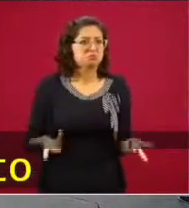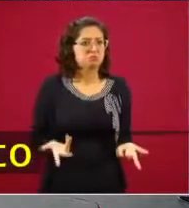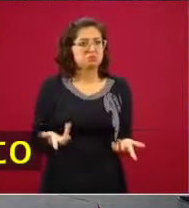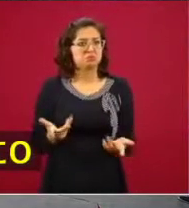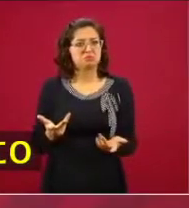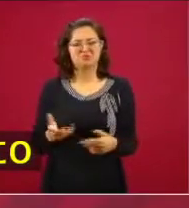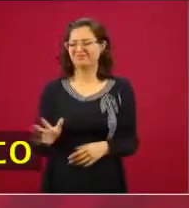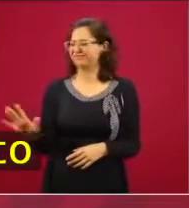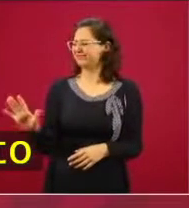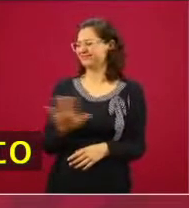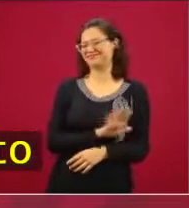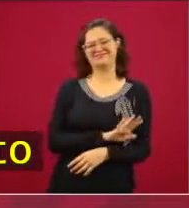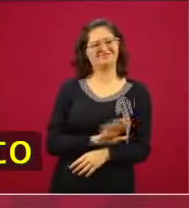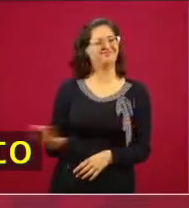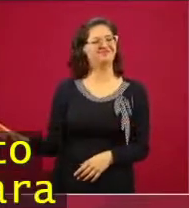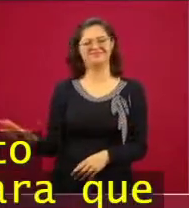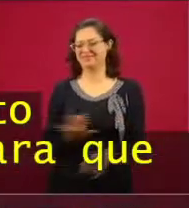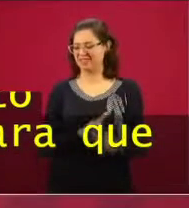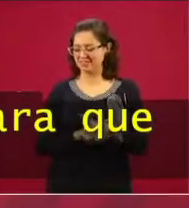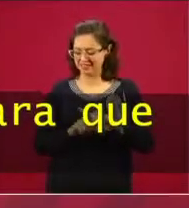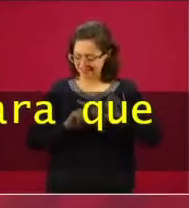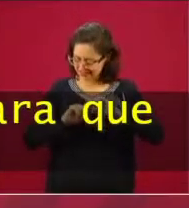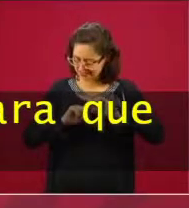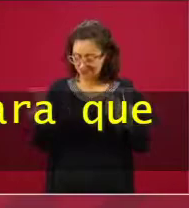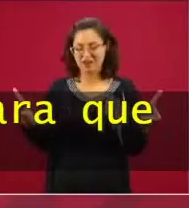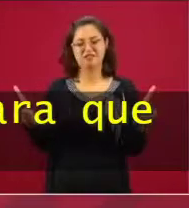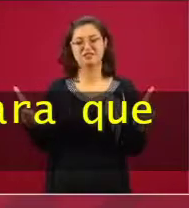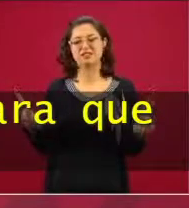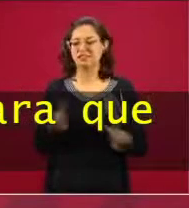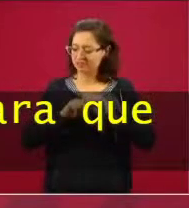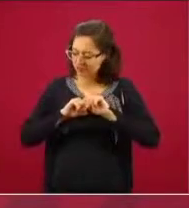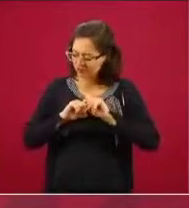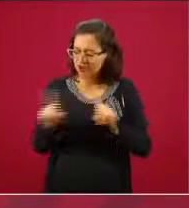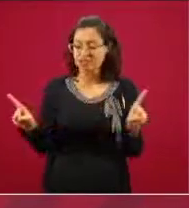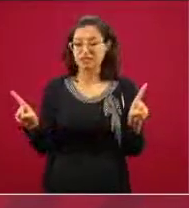distinto completamente. No, abona para que les dé vergüenza